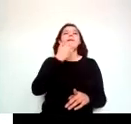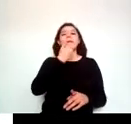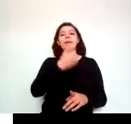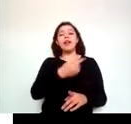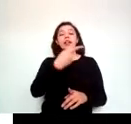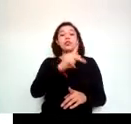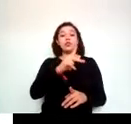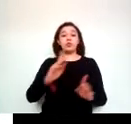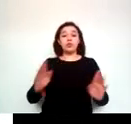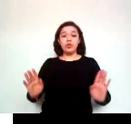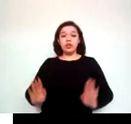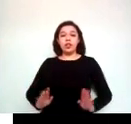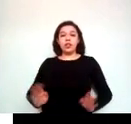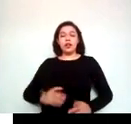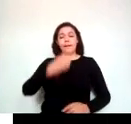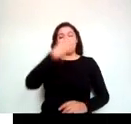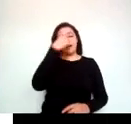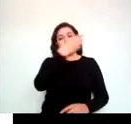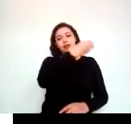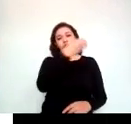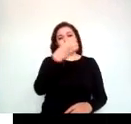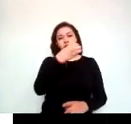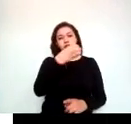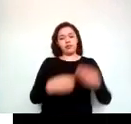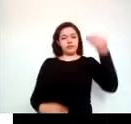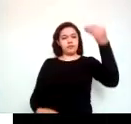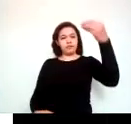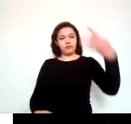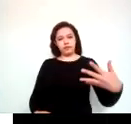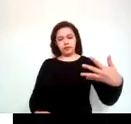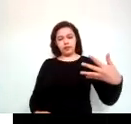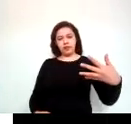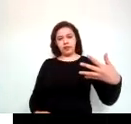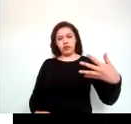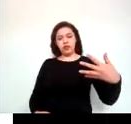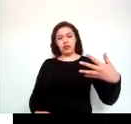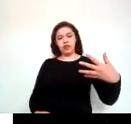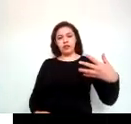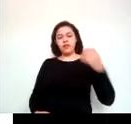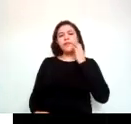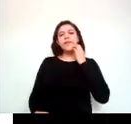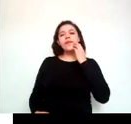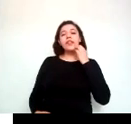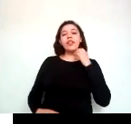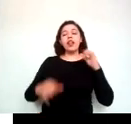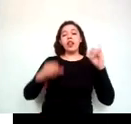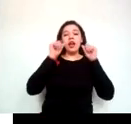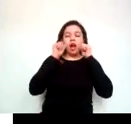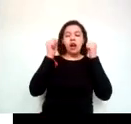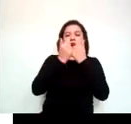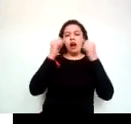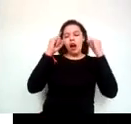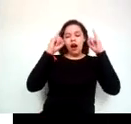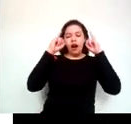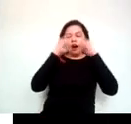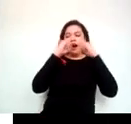de la organización. Todo esto es en función de lo que la organización presenta hacia los trabajadores y lo que los trabajadores viven